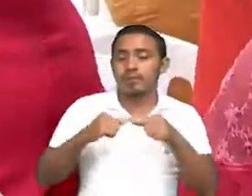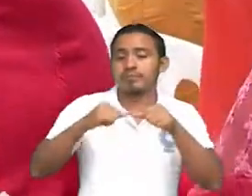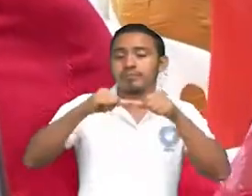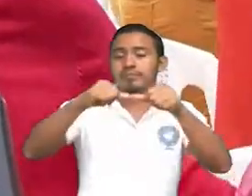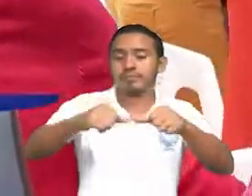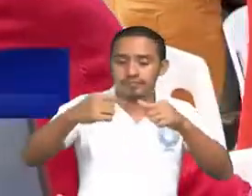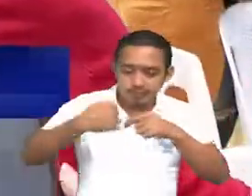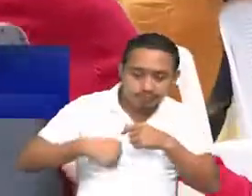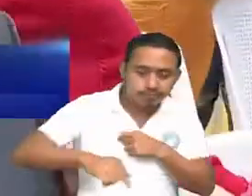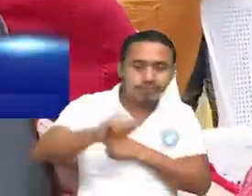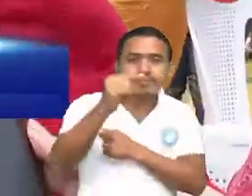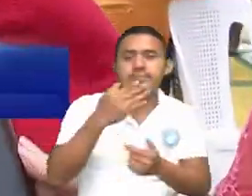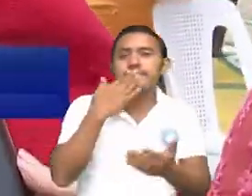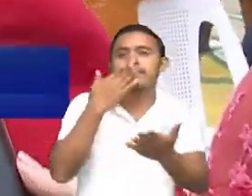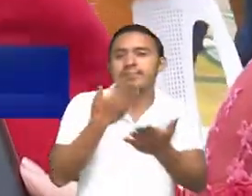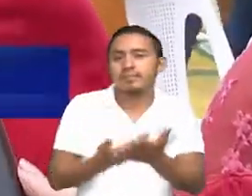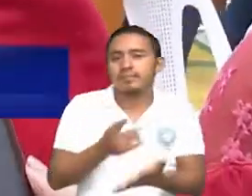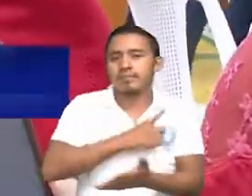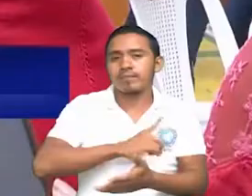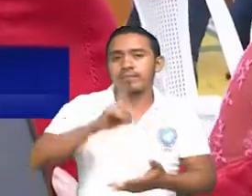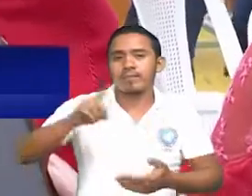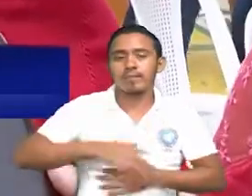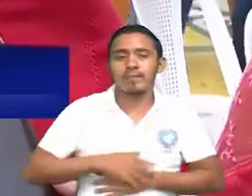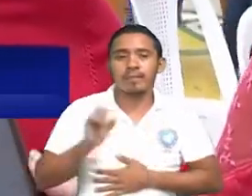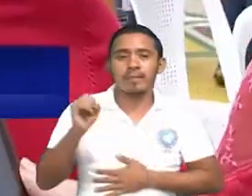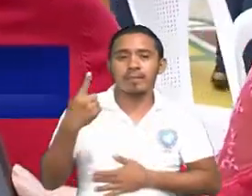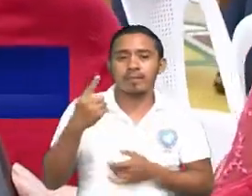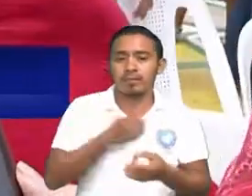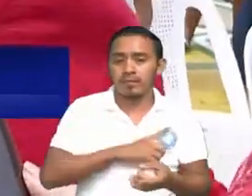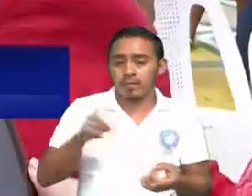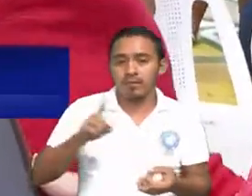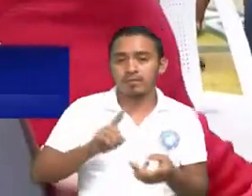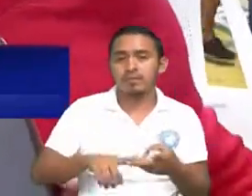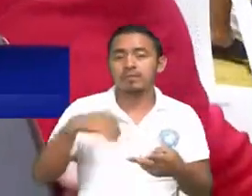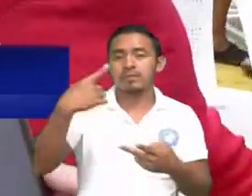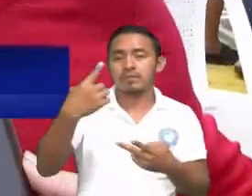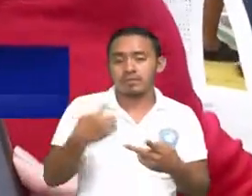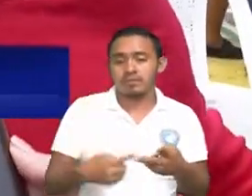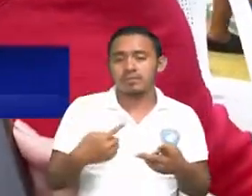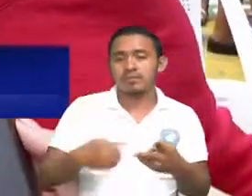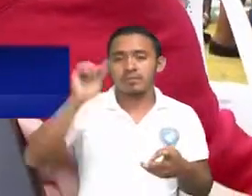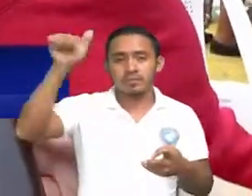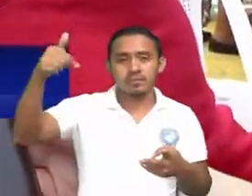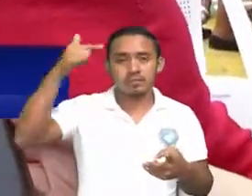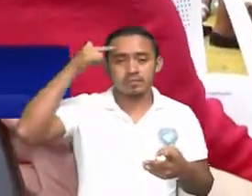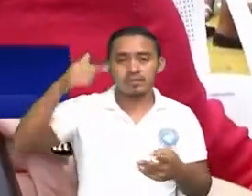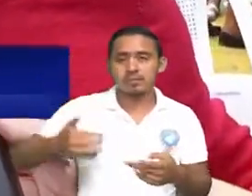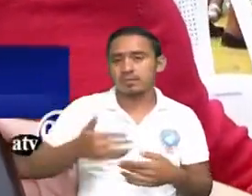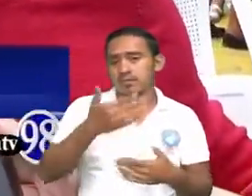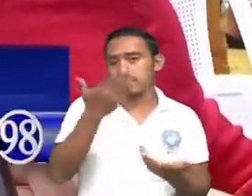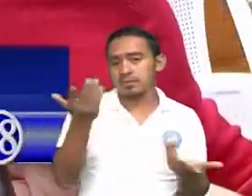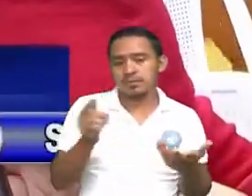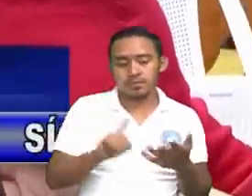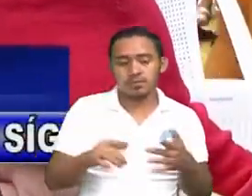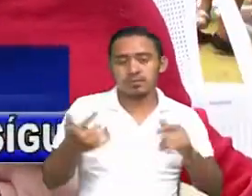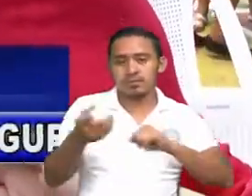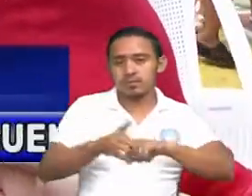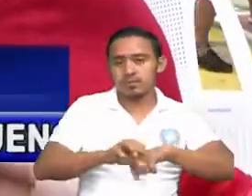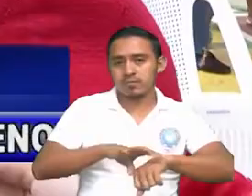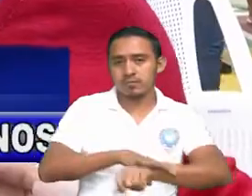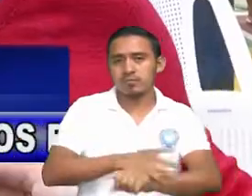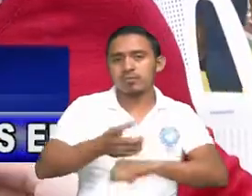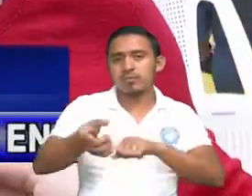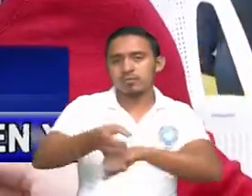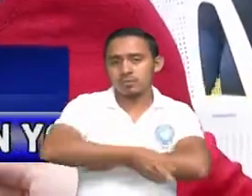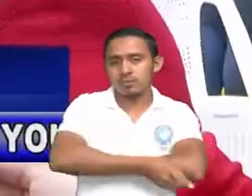y darle gracias a Dios, primero a Dios y después al comandante Daniel Ortega y a la compañera Rosario Murillo, que le